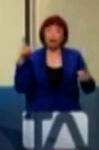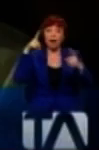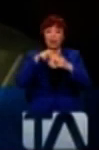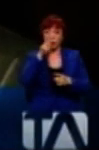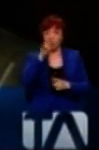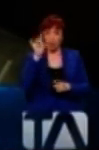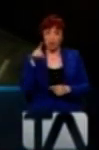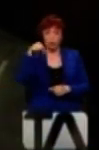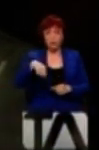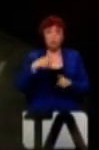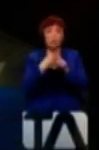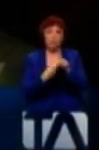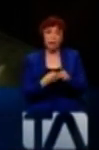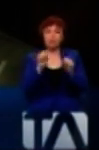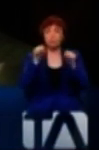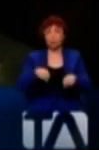mes.